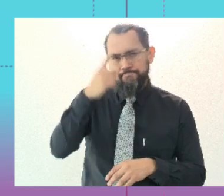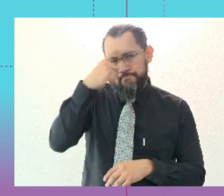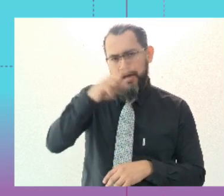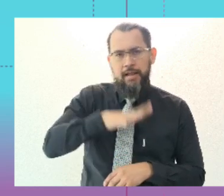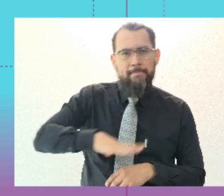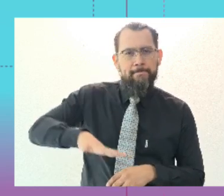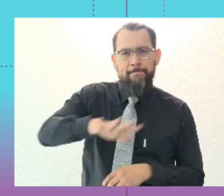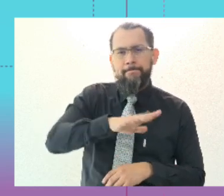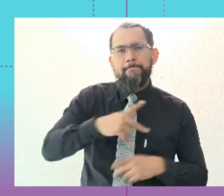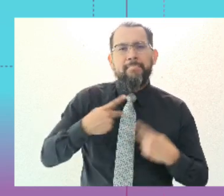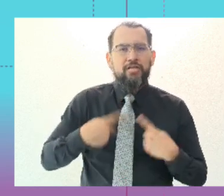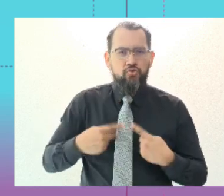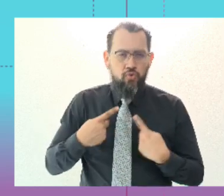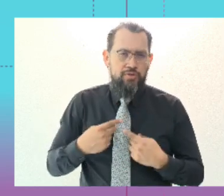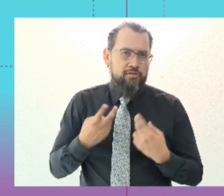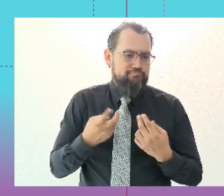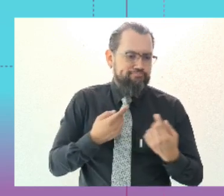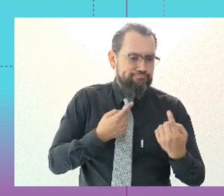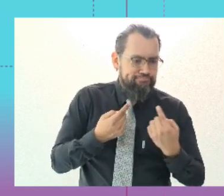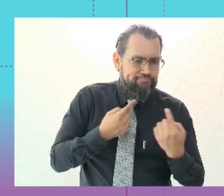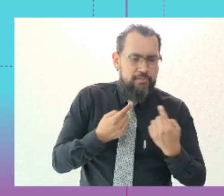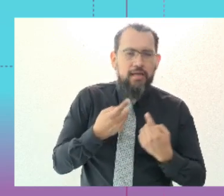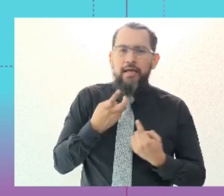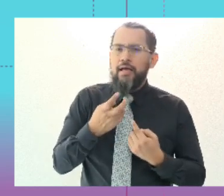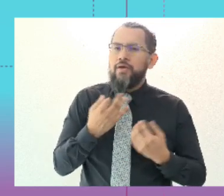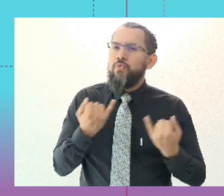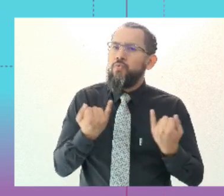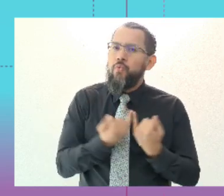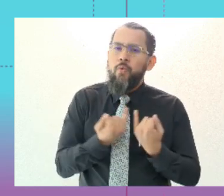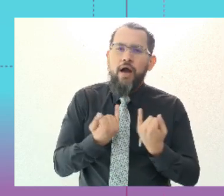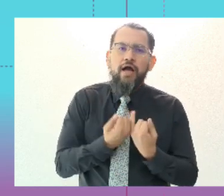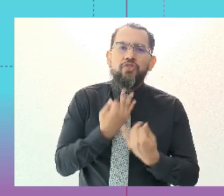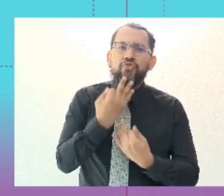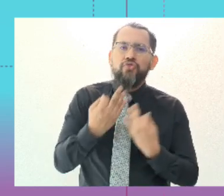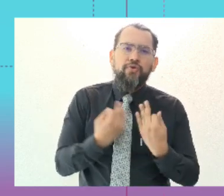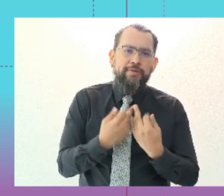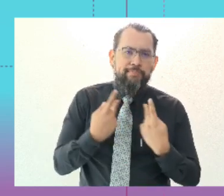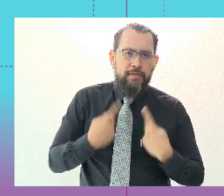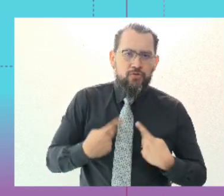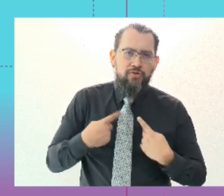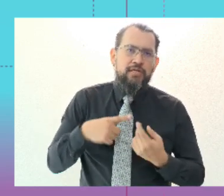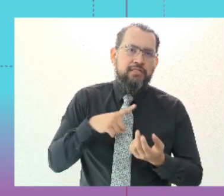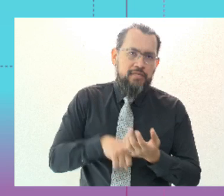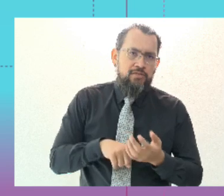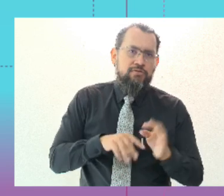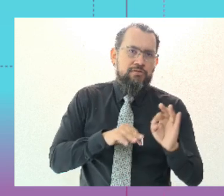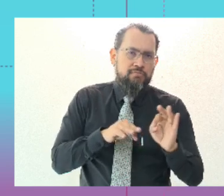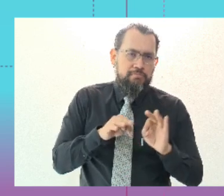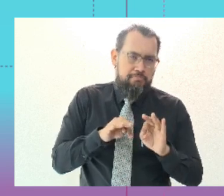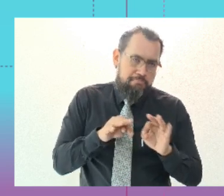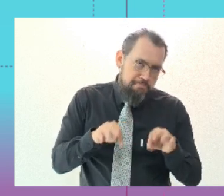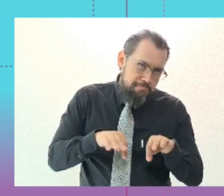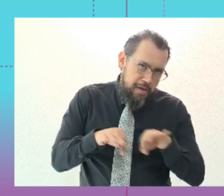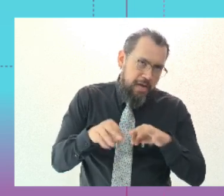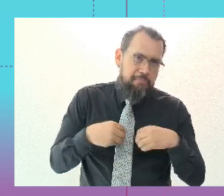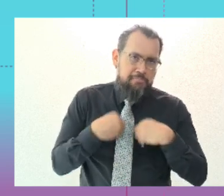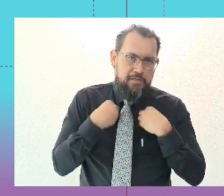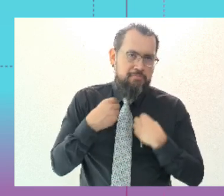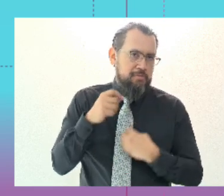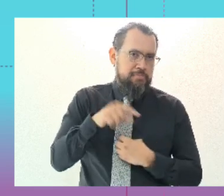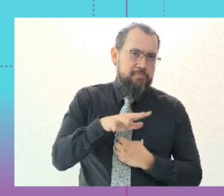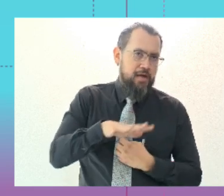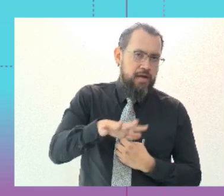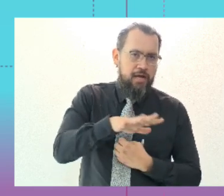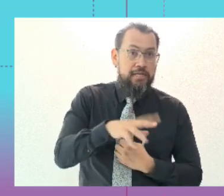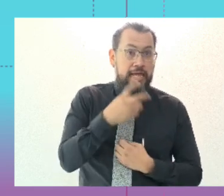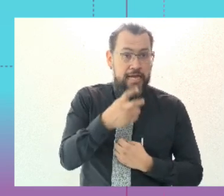para ellos como señores feudales, pero para todas las personas que vivían en los feudos de estos señores. Y construyen la Carta de